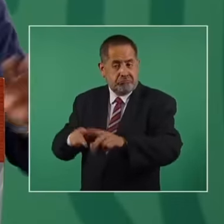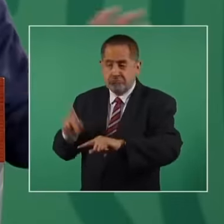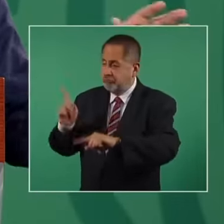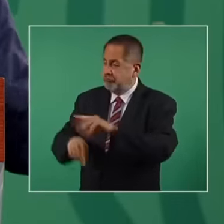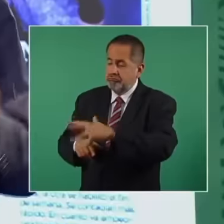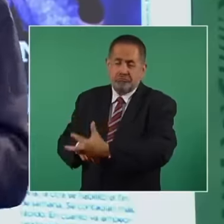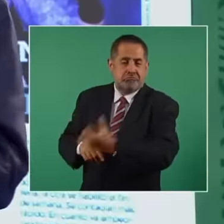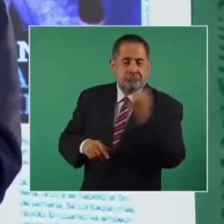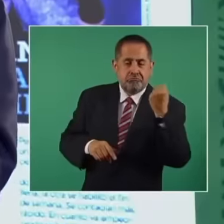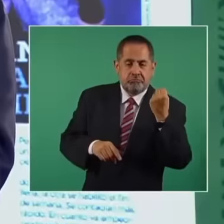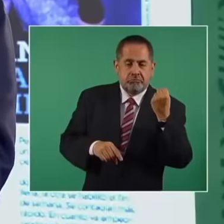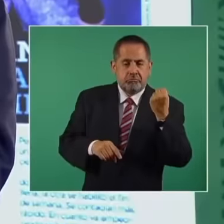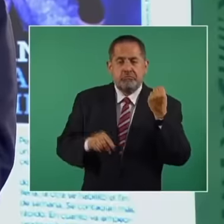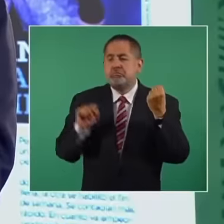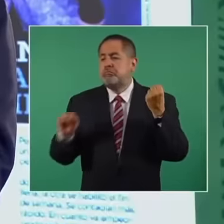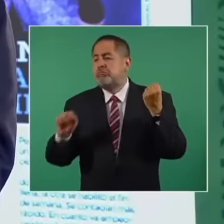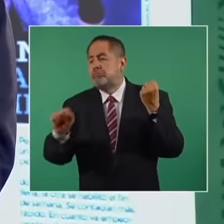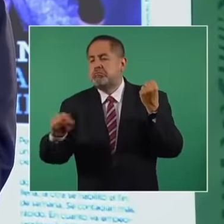o se abandonó.